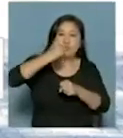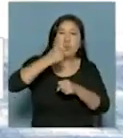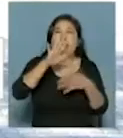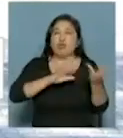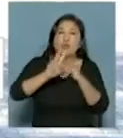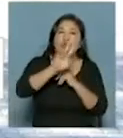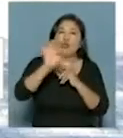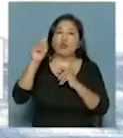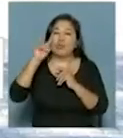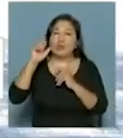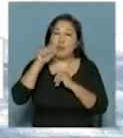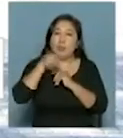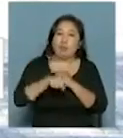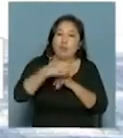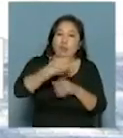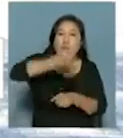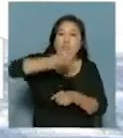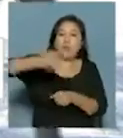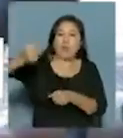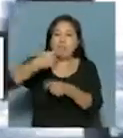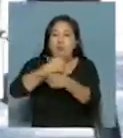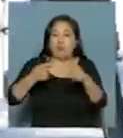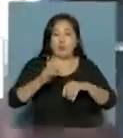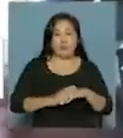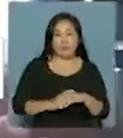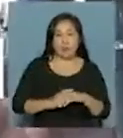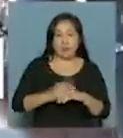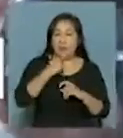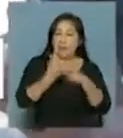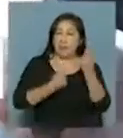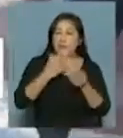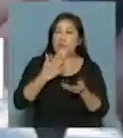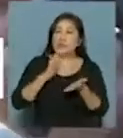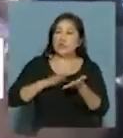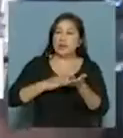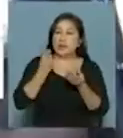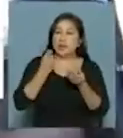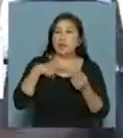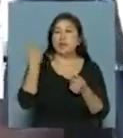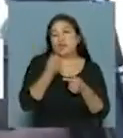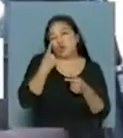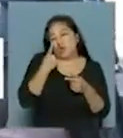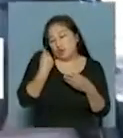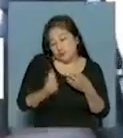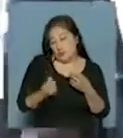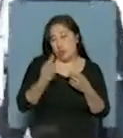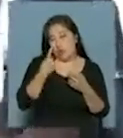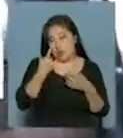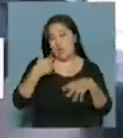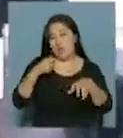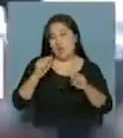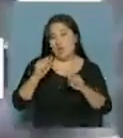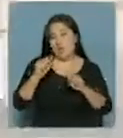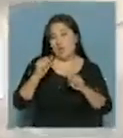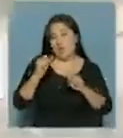200.000 pesos, esas bolsas. Le quería preguntar sobre lo que también nosotros conocimos que han detectado en cuanto